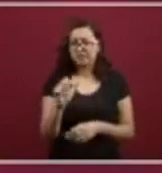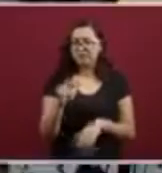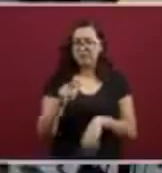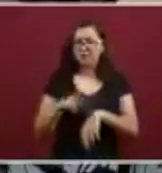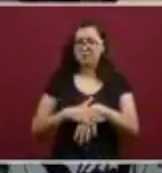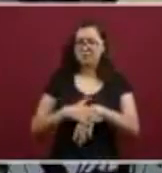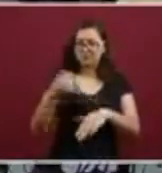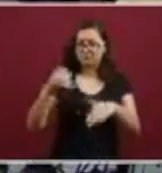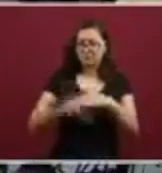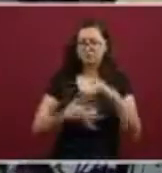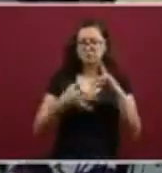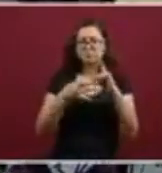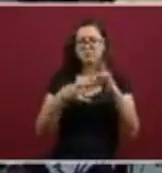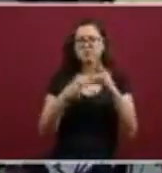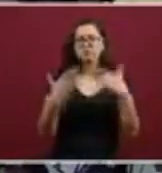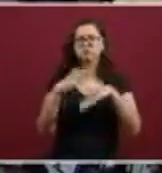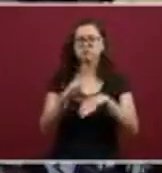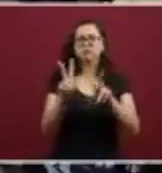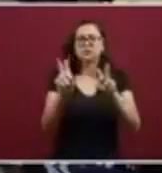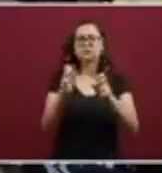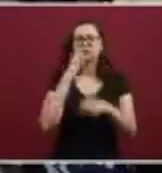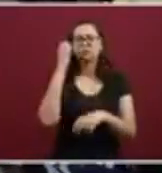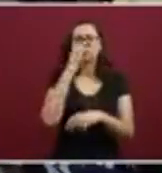los libros.